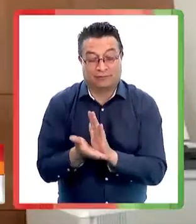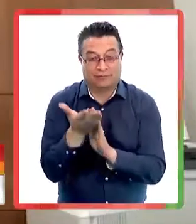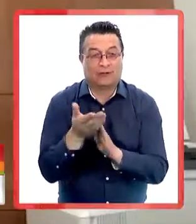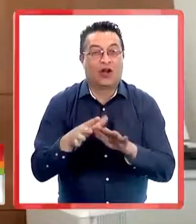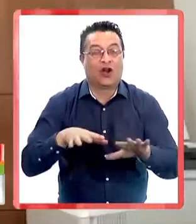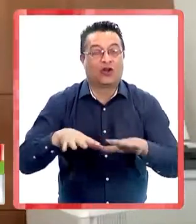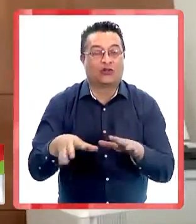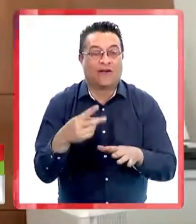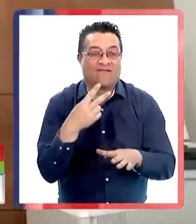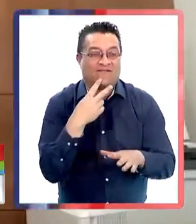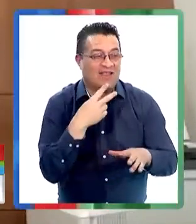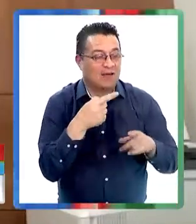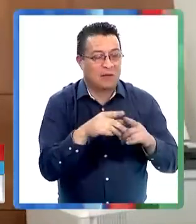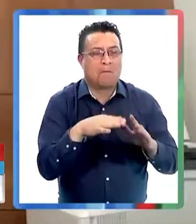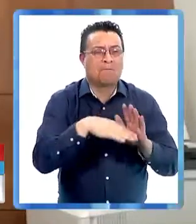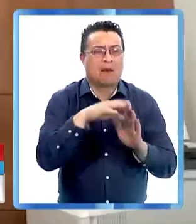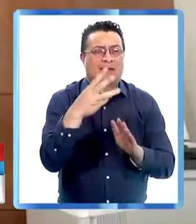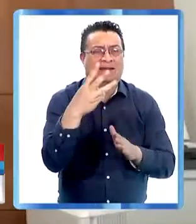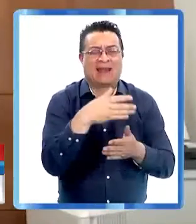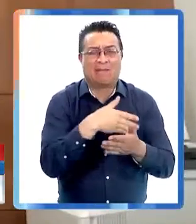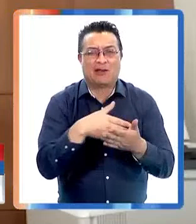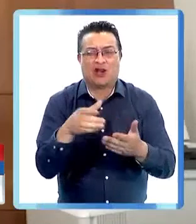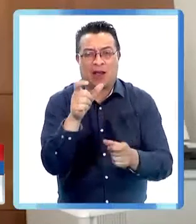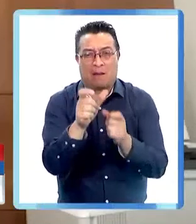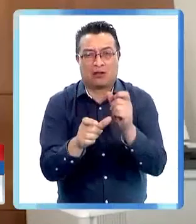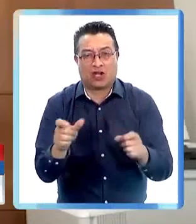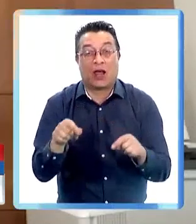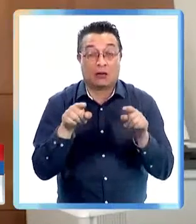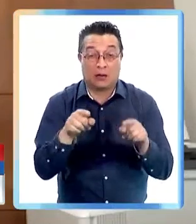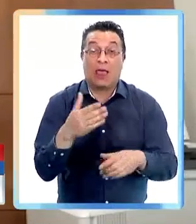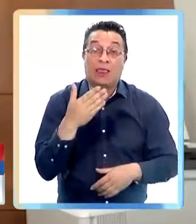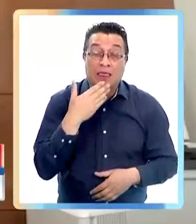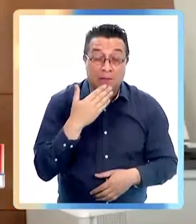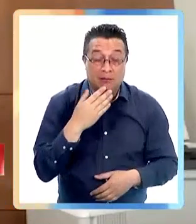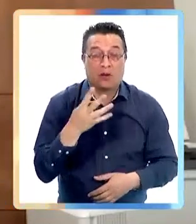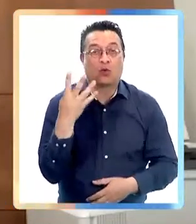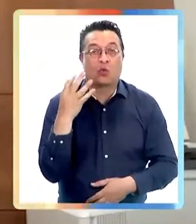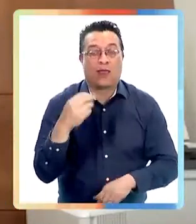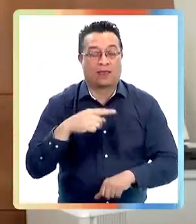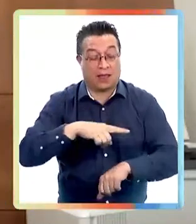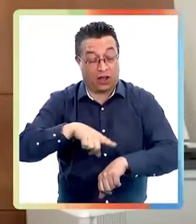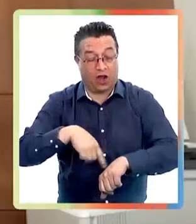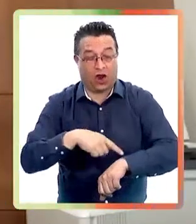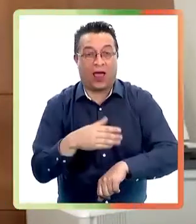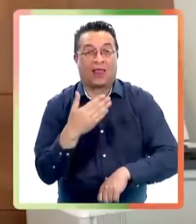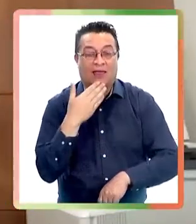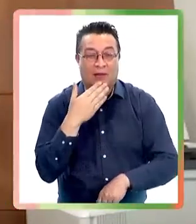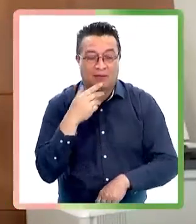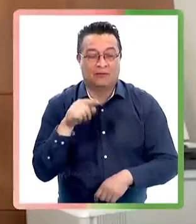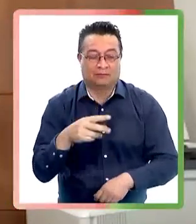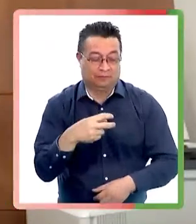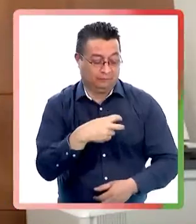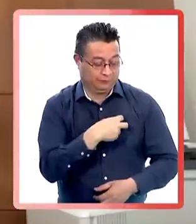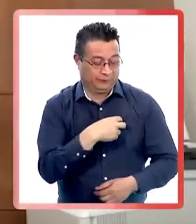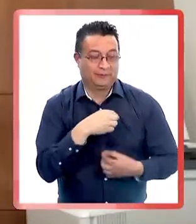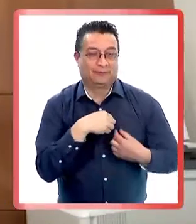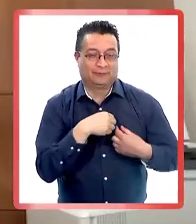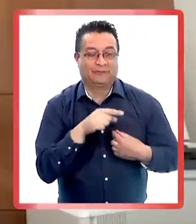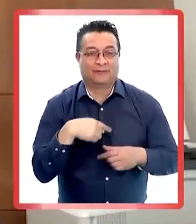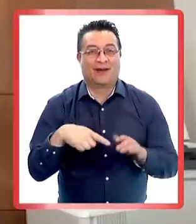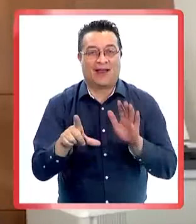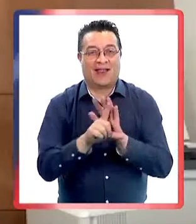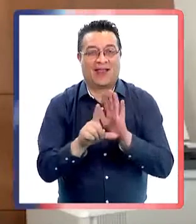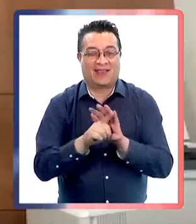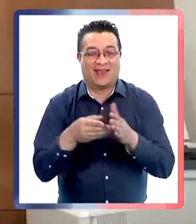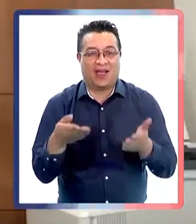en el costo de la vida de más de 3 millones de personas. Y bueno, como usted sabe también, 40 horas, como lo dice acá mi chapita, que estamos